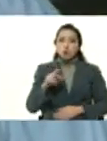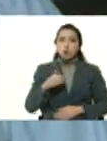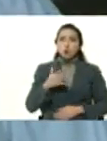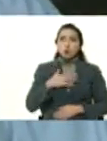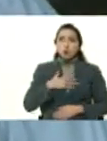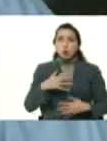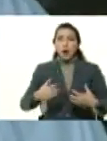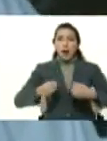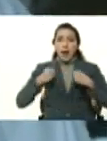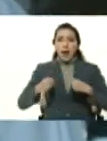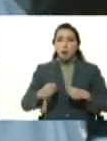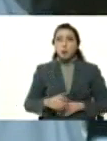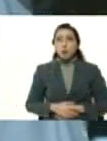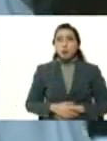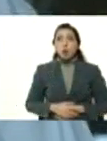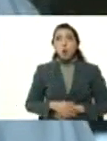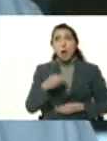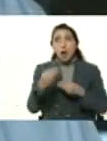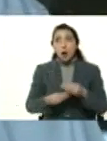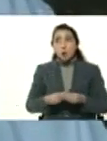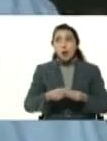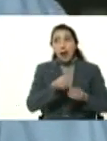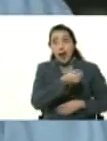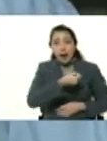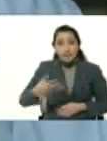Guárico, productor de arroz.